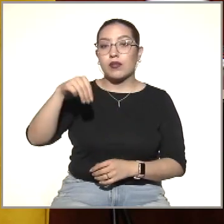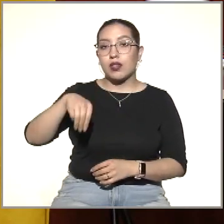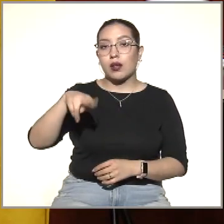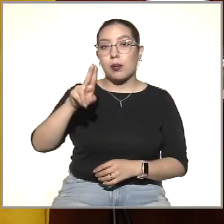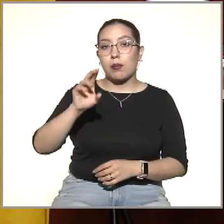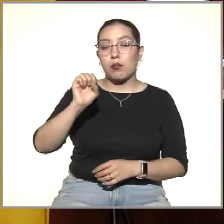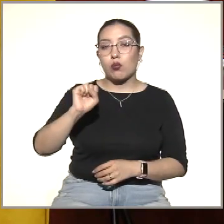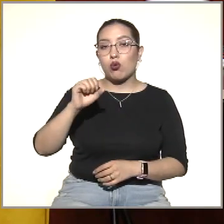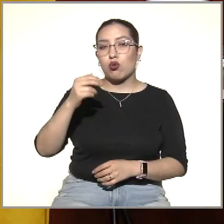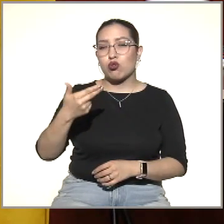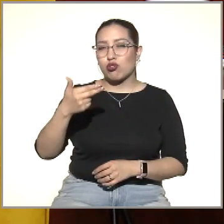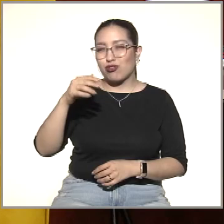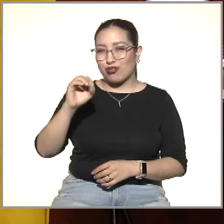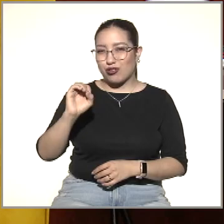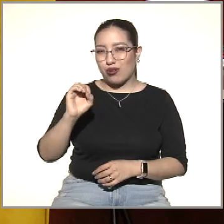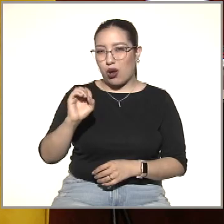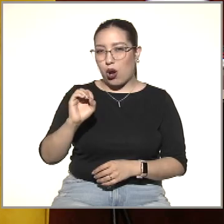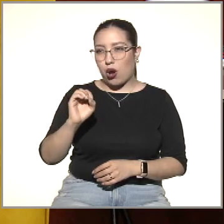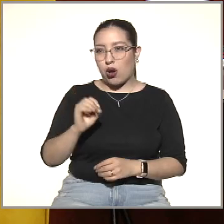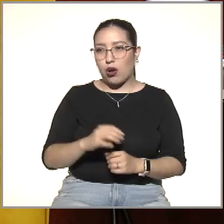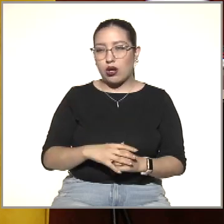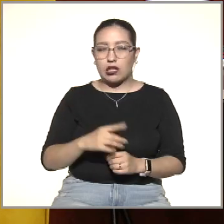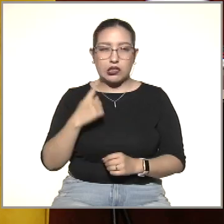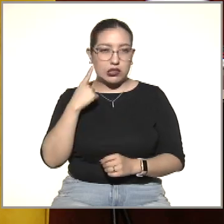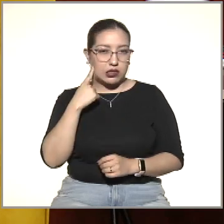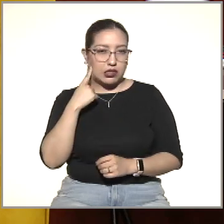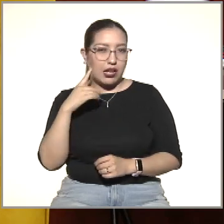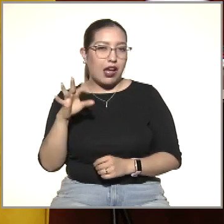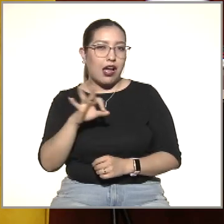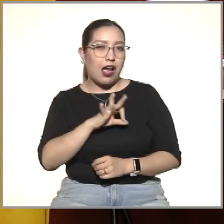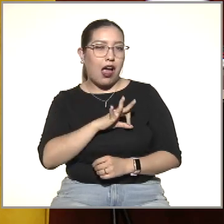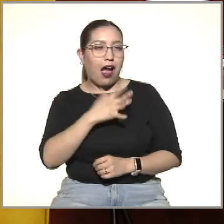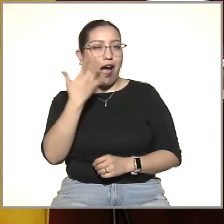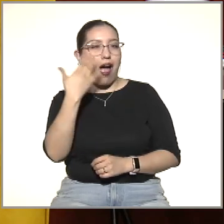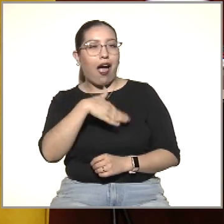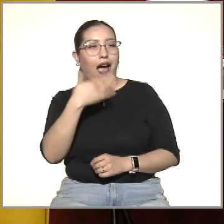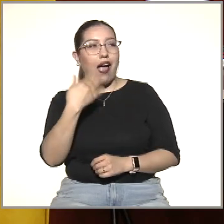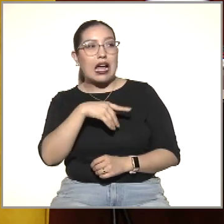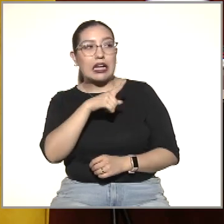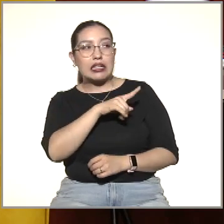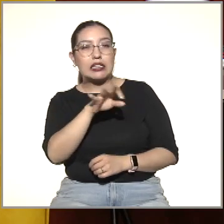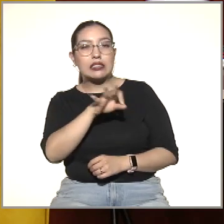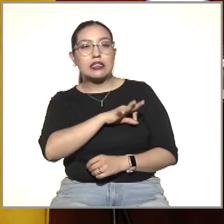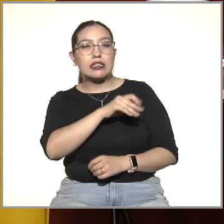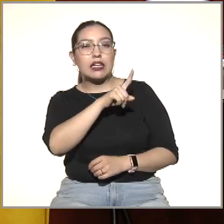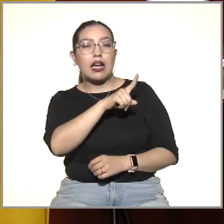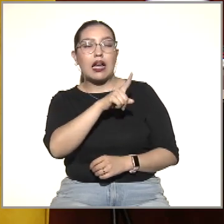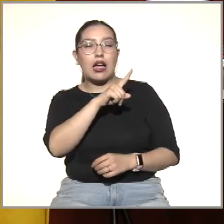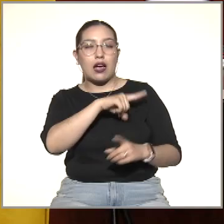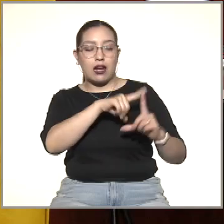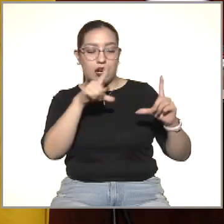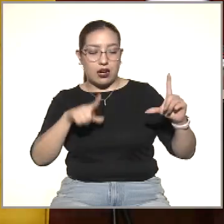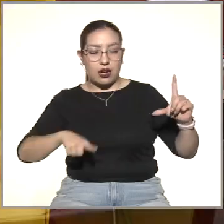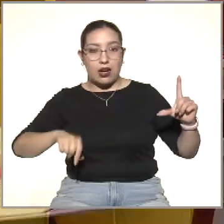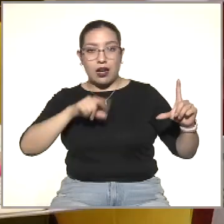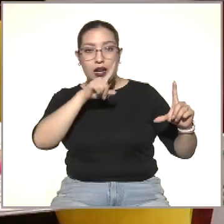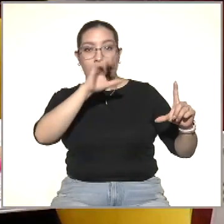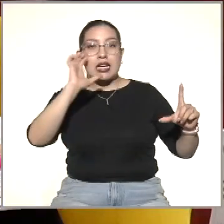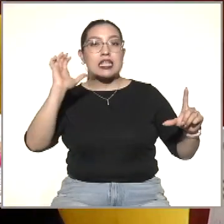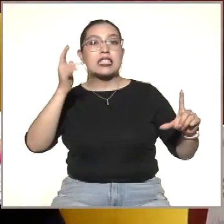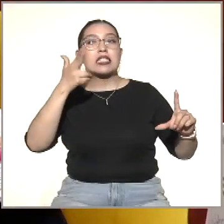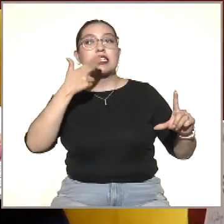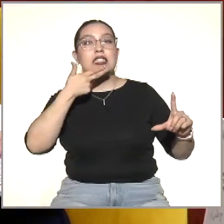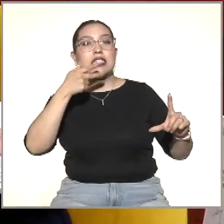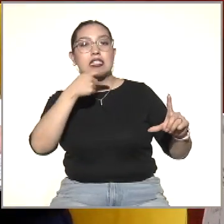entonces la gente puede pensar que debo ser del occidente de Chihuahua o de Sonora, y eso está